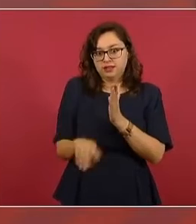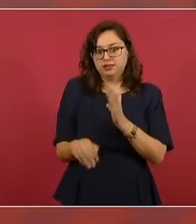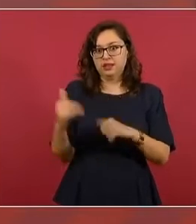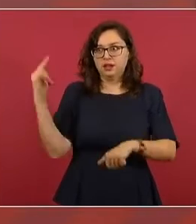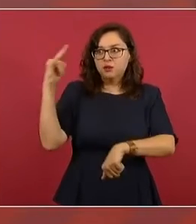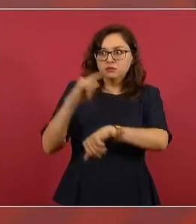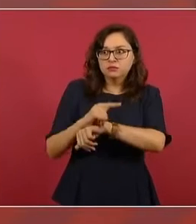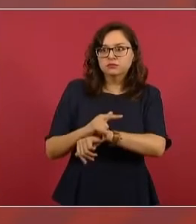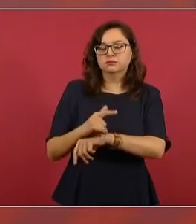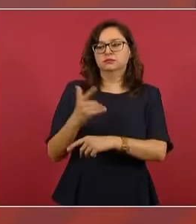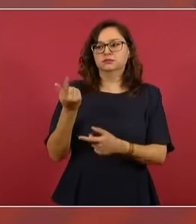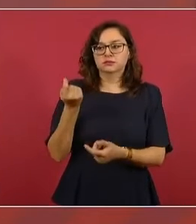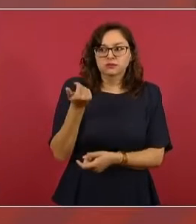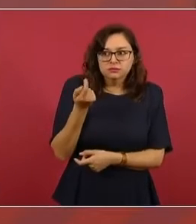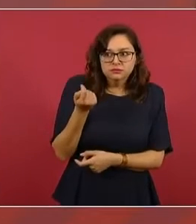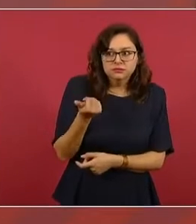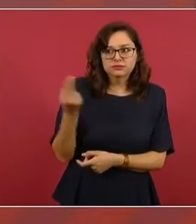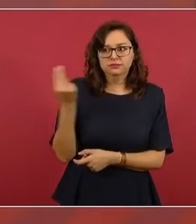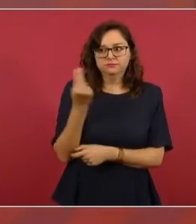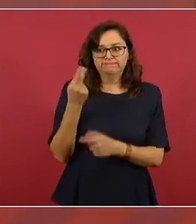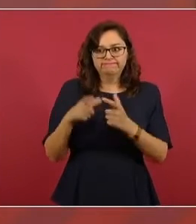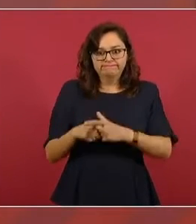vuelos. Entonces,